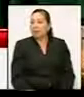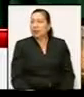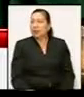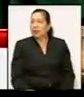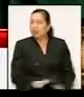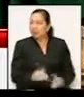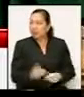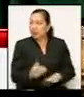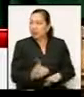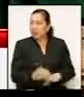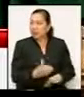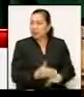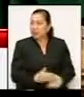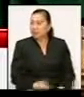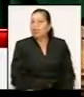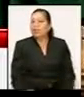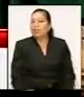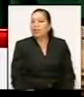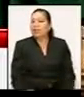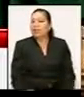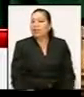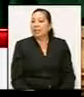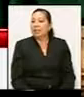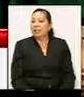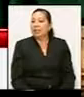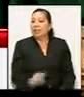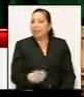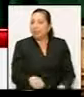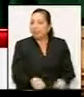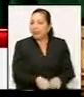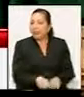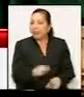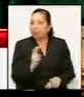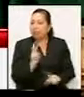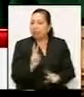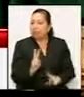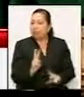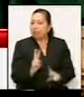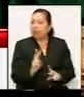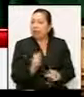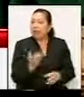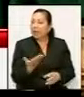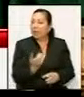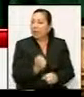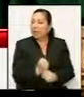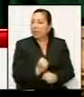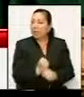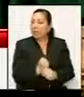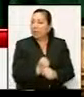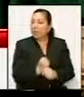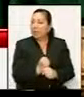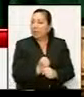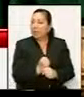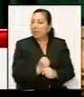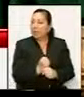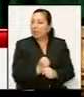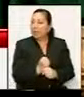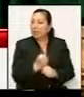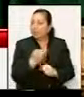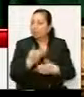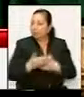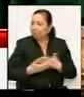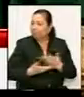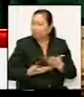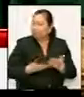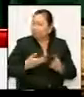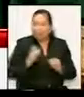Evidentemente, todo el desarrollo que he comentado influye en eso, pero también, como pueden ver, hay trabajos que se han propuesto a LINIA,